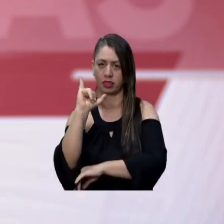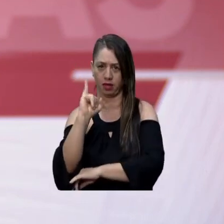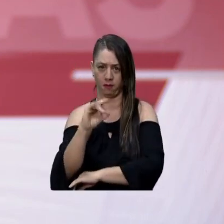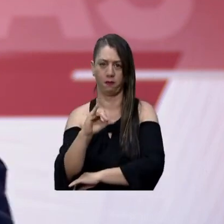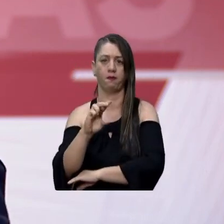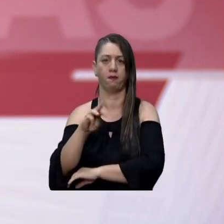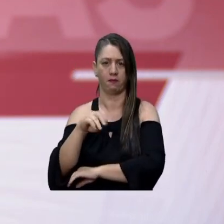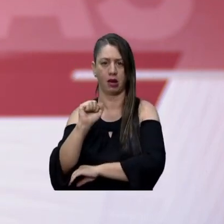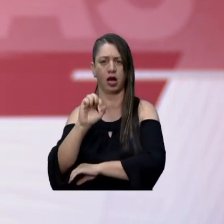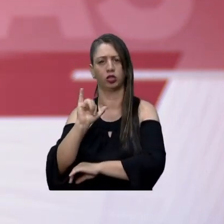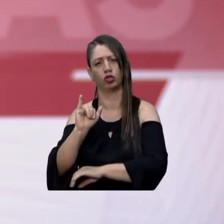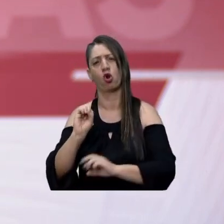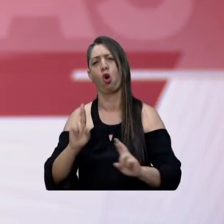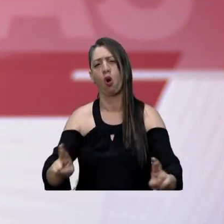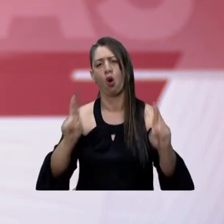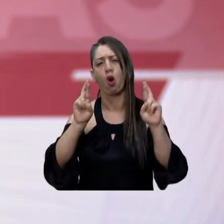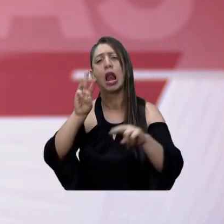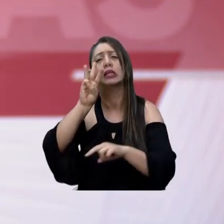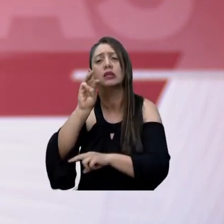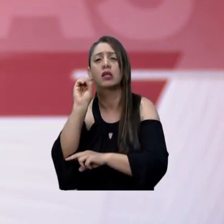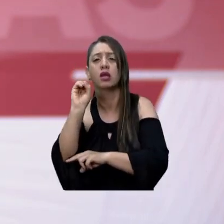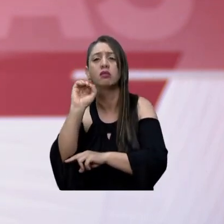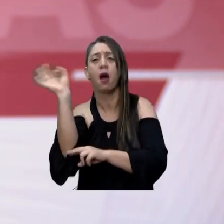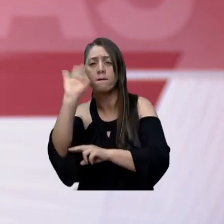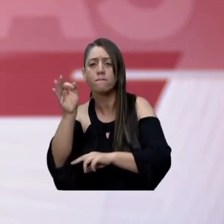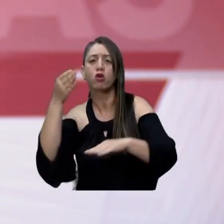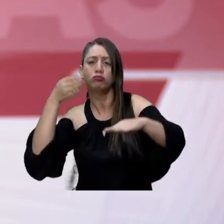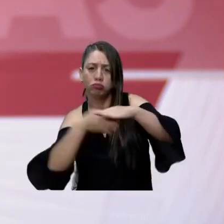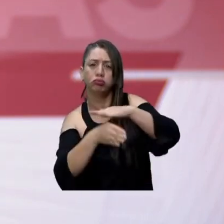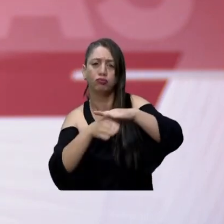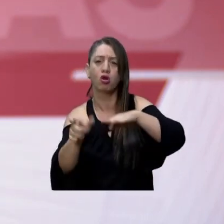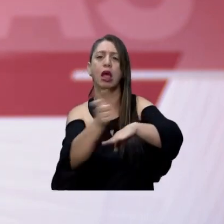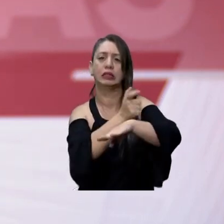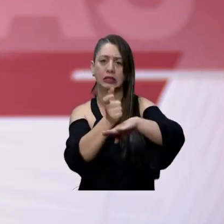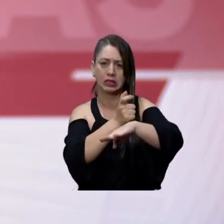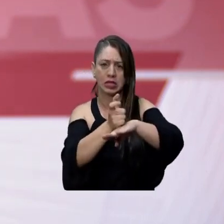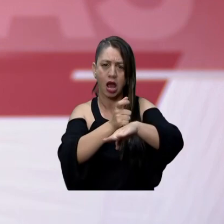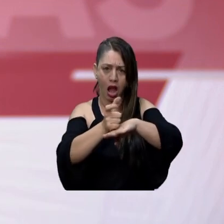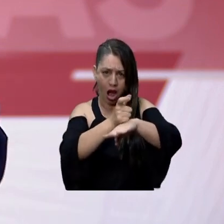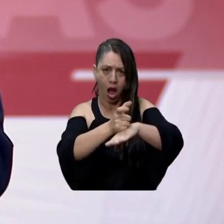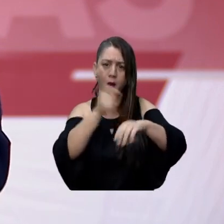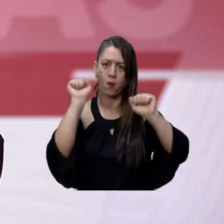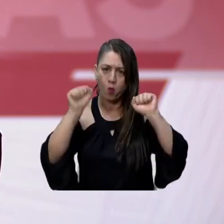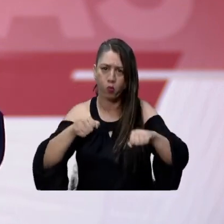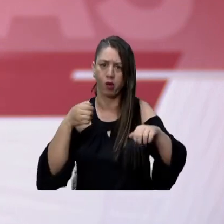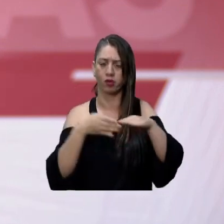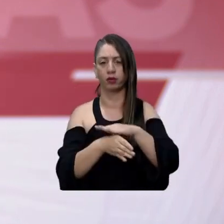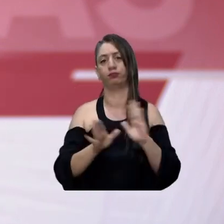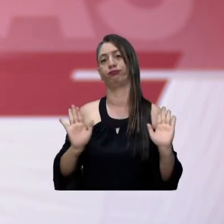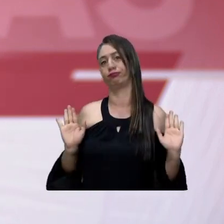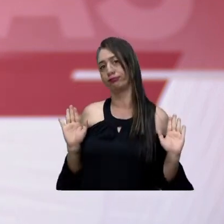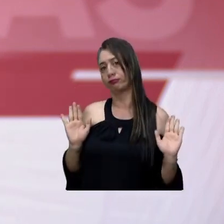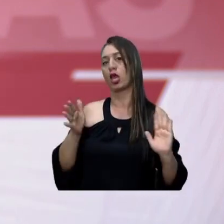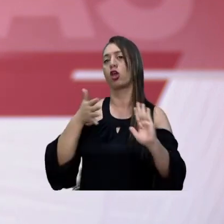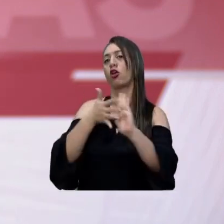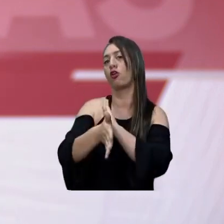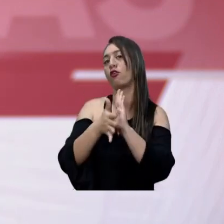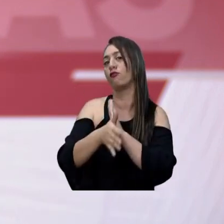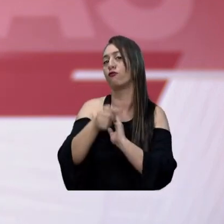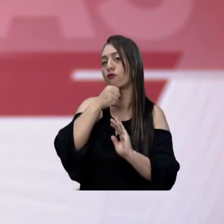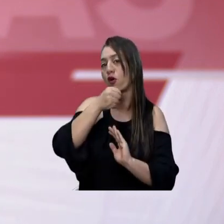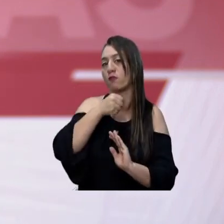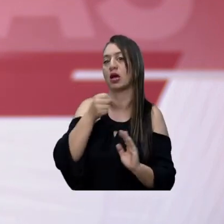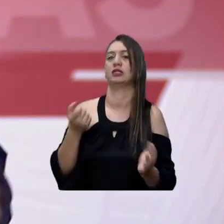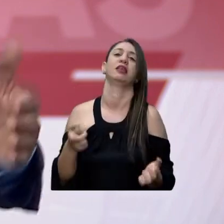recta final, que por lo menos haya un 30% de espectadores en los estadios. Cierro eso como paréntesis, por mucha información que requieren